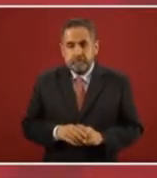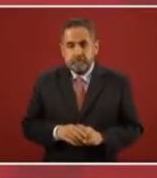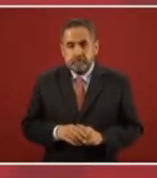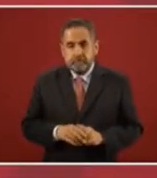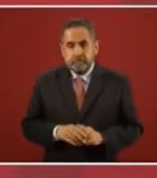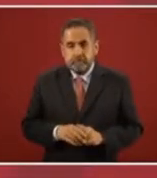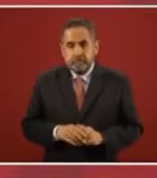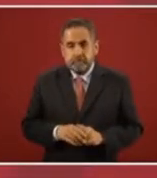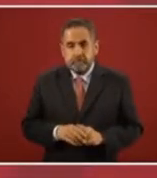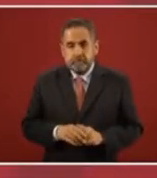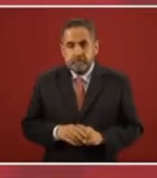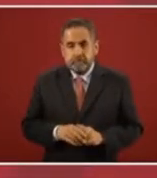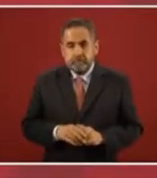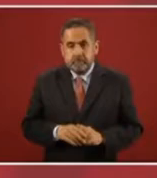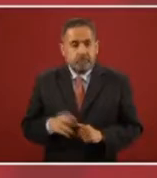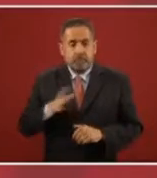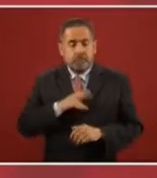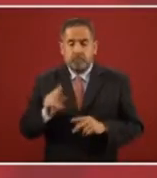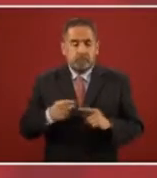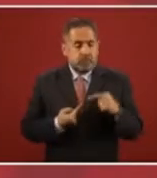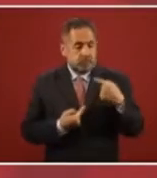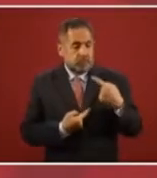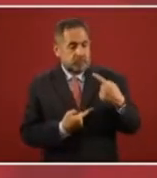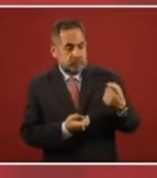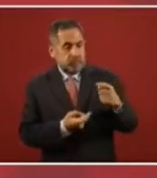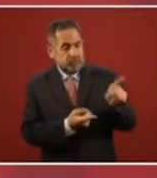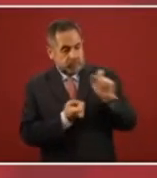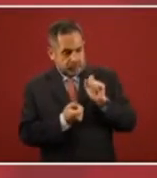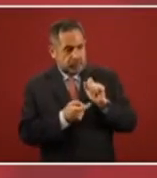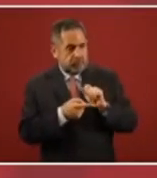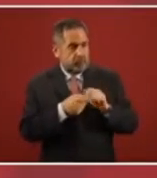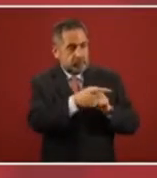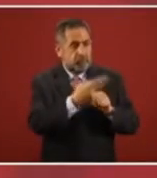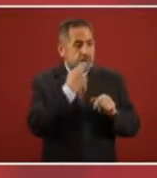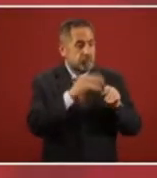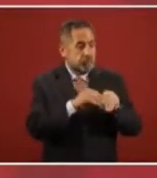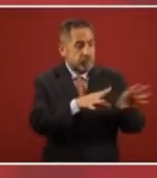causa de una vez por qué